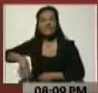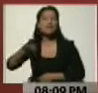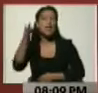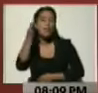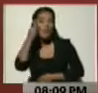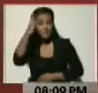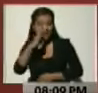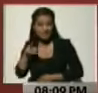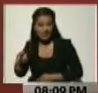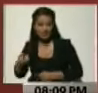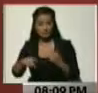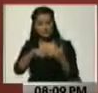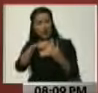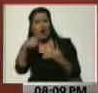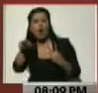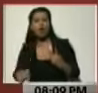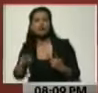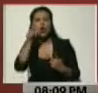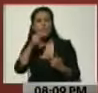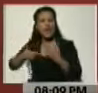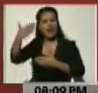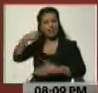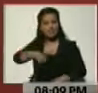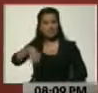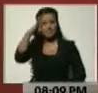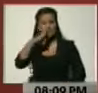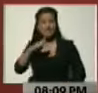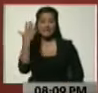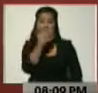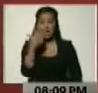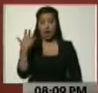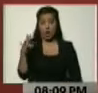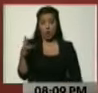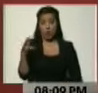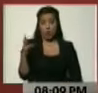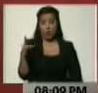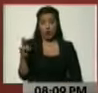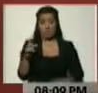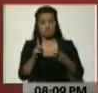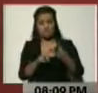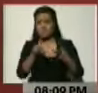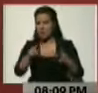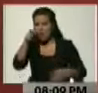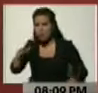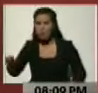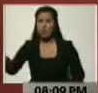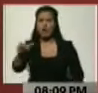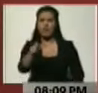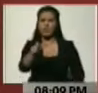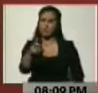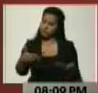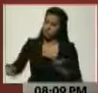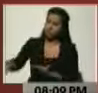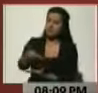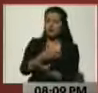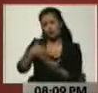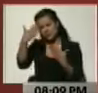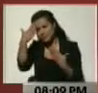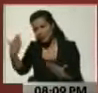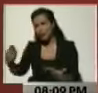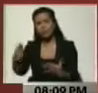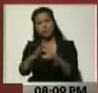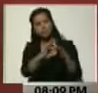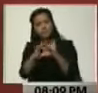presidente Lula y a su pueblo, nuestra solidaridad, nuestro apoyo